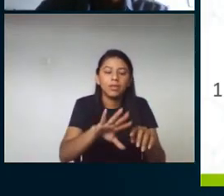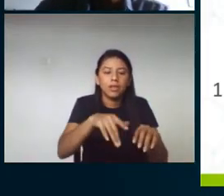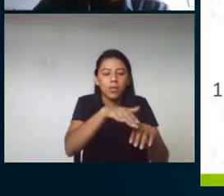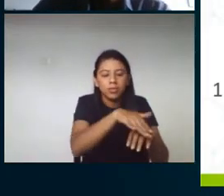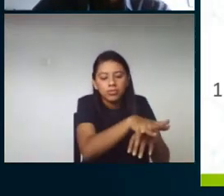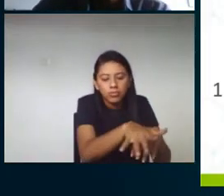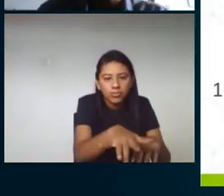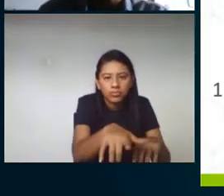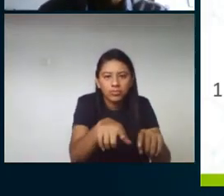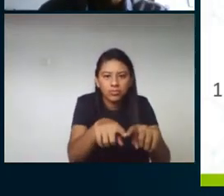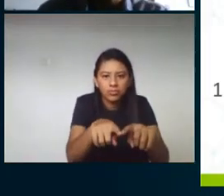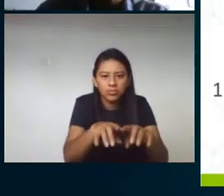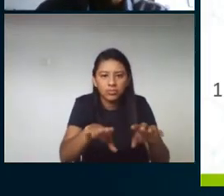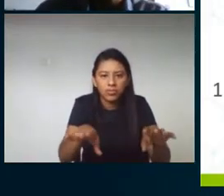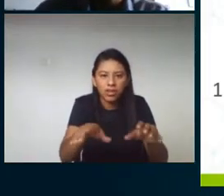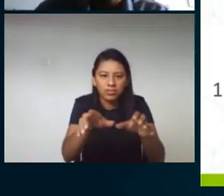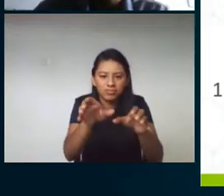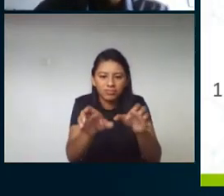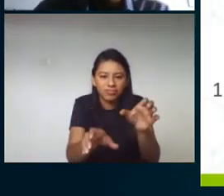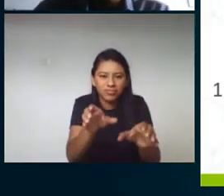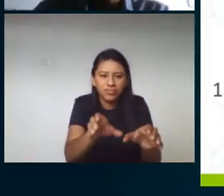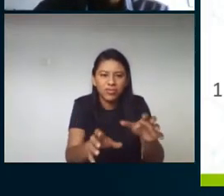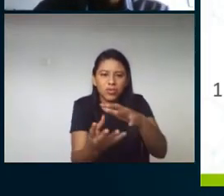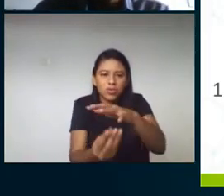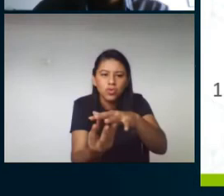después ser almacenada y distribuida pues a